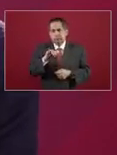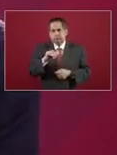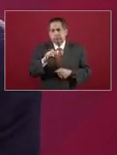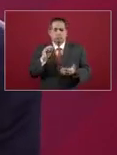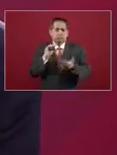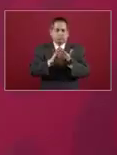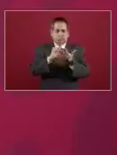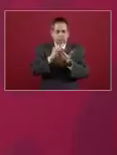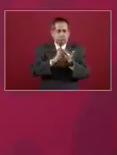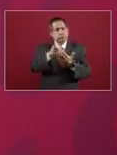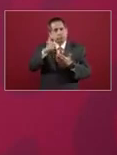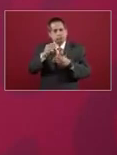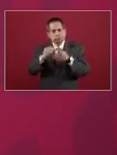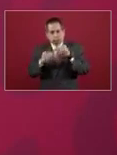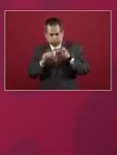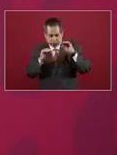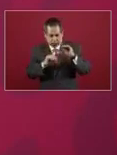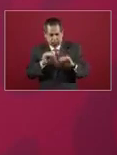y otras materias.